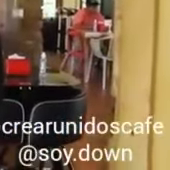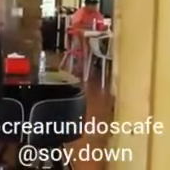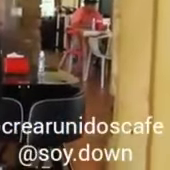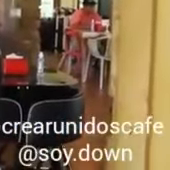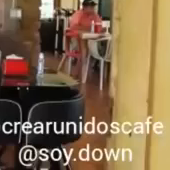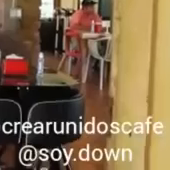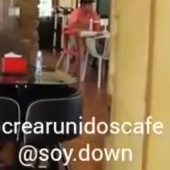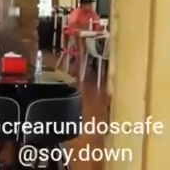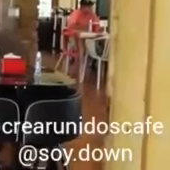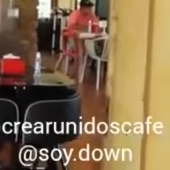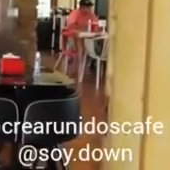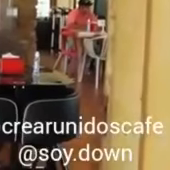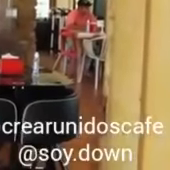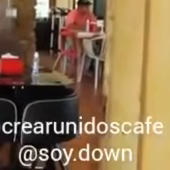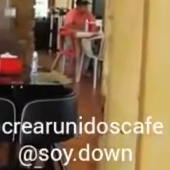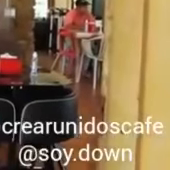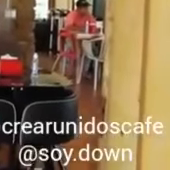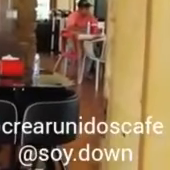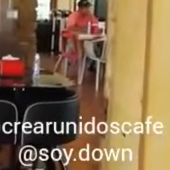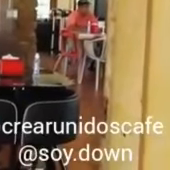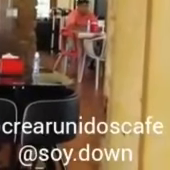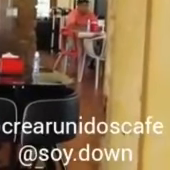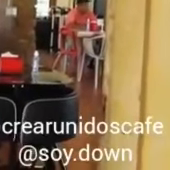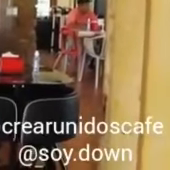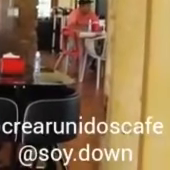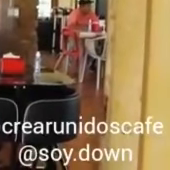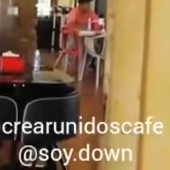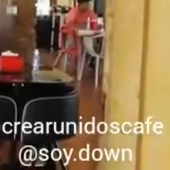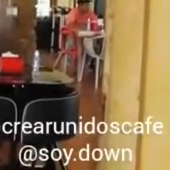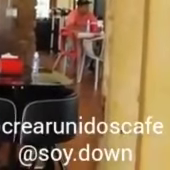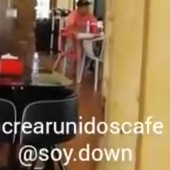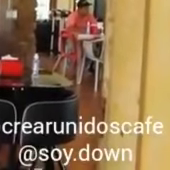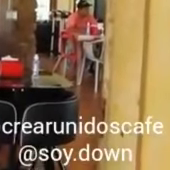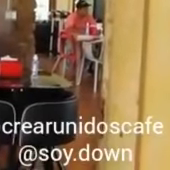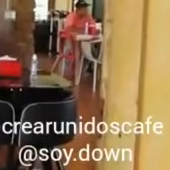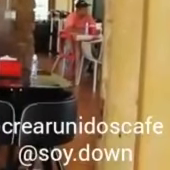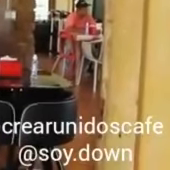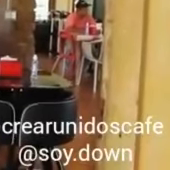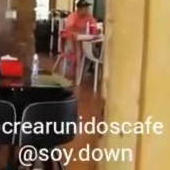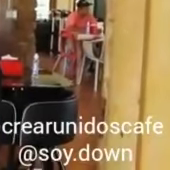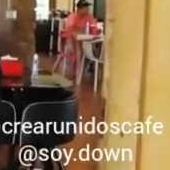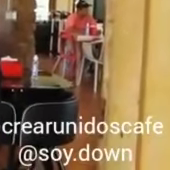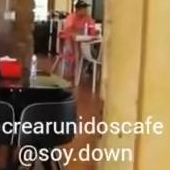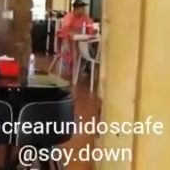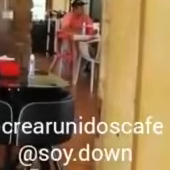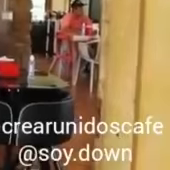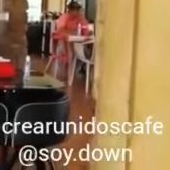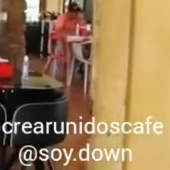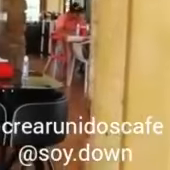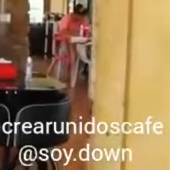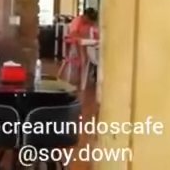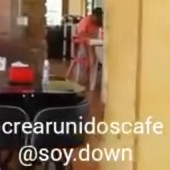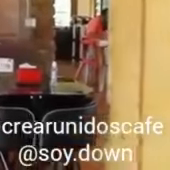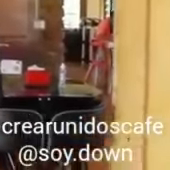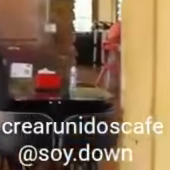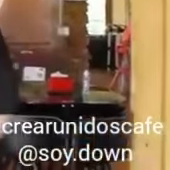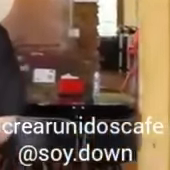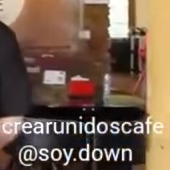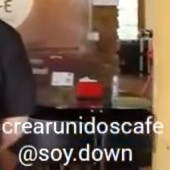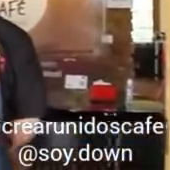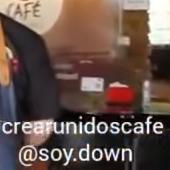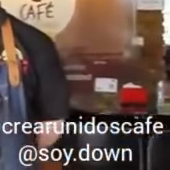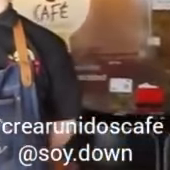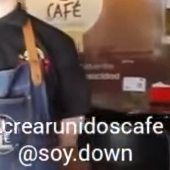recibir a las personas que desean ingresar al café con un cálido saludo una atención especial e indicando los